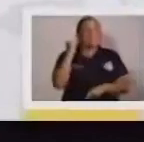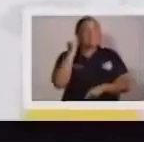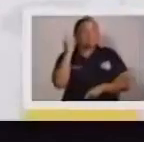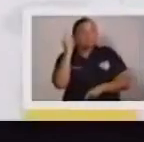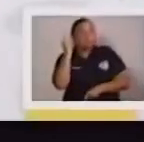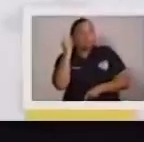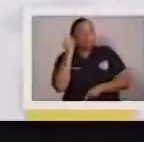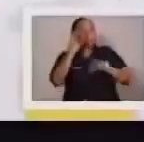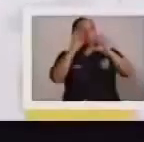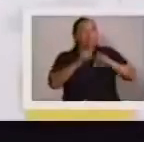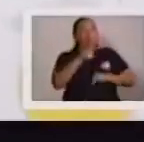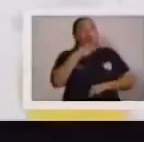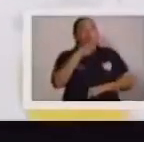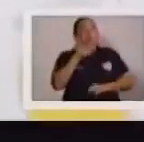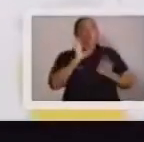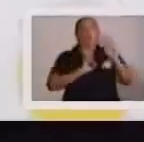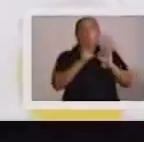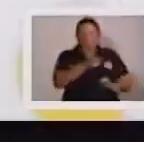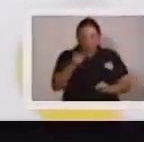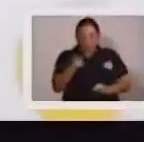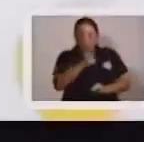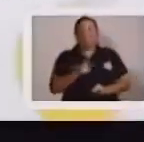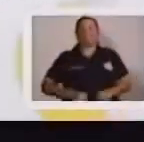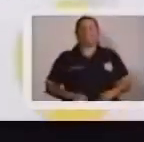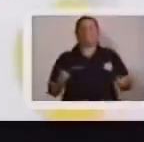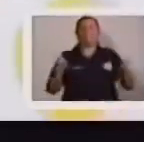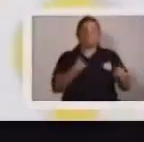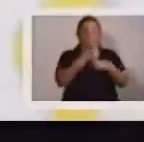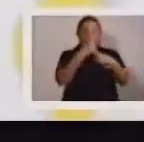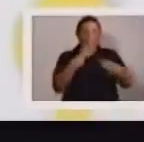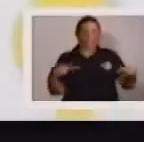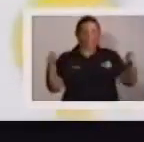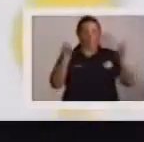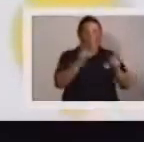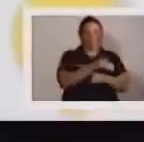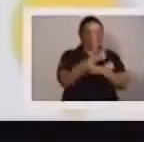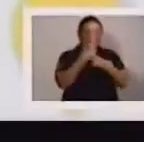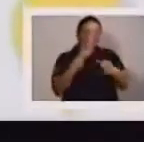sigan ustedes la letra. Muy bien, y esto dice así.